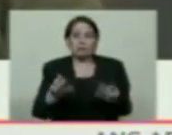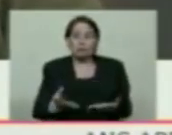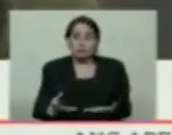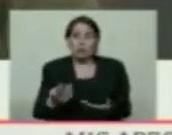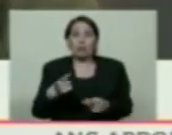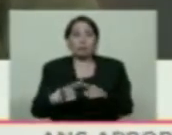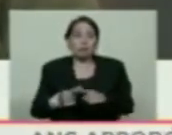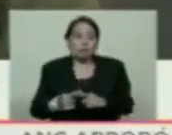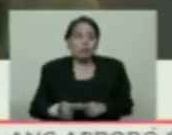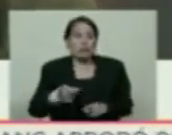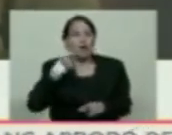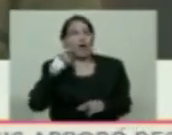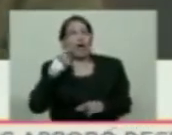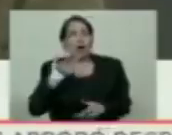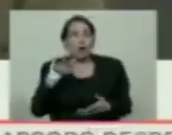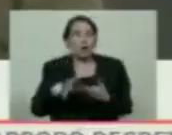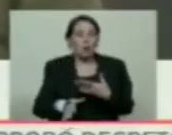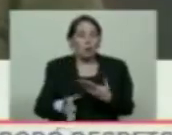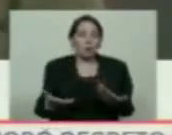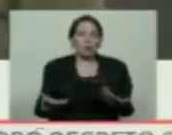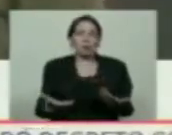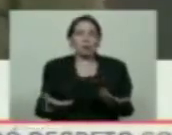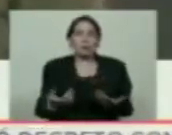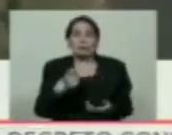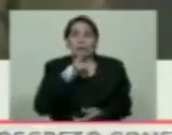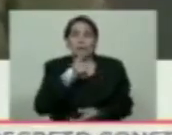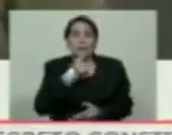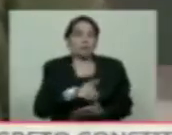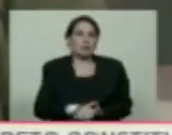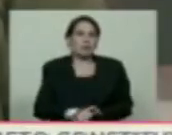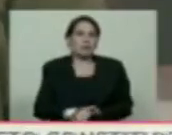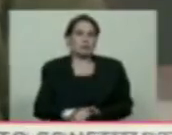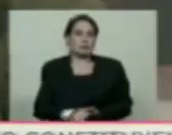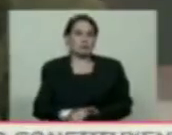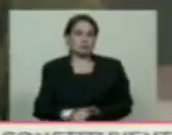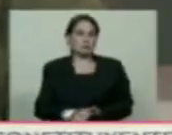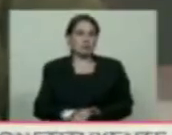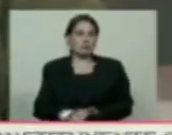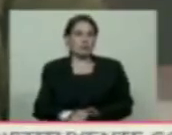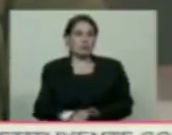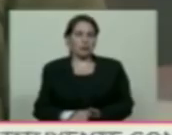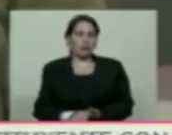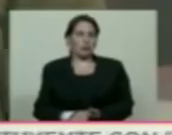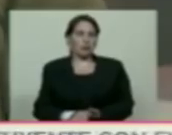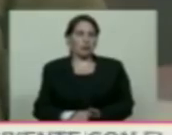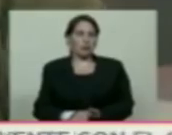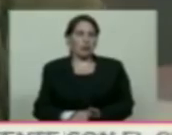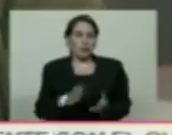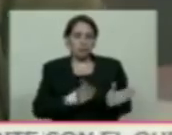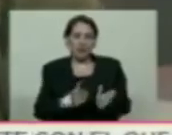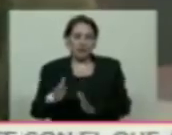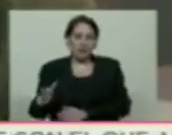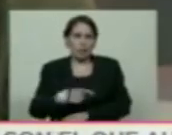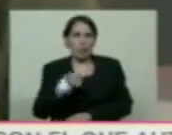dependiendo de esa posibilidad de comprar. O sea que ahí tenemos una dificultad. Nosotros planificamos con China y con Rusia traer un